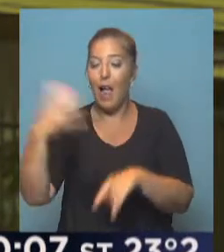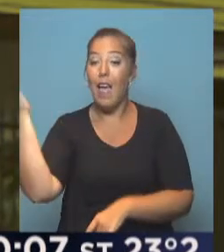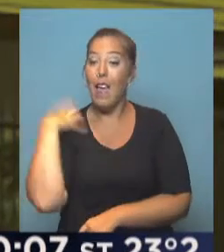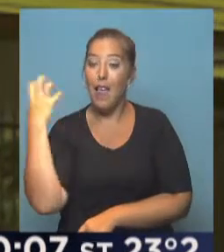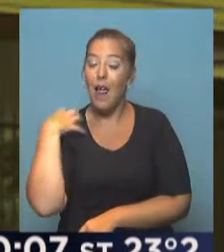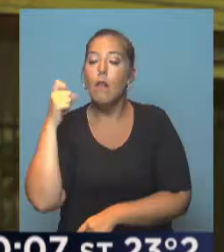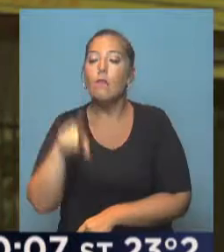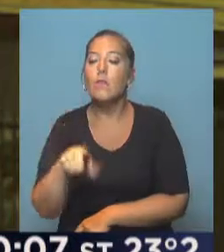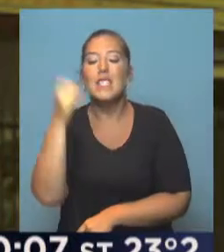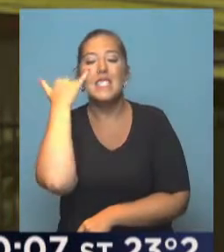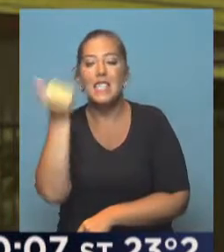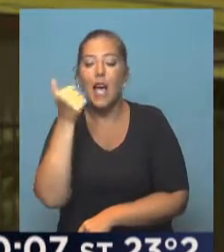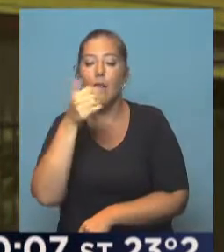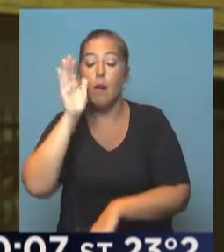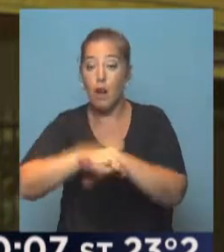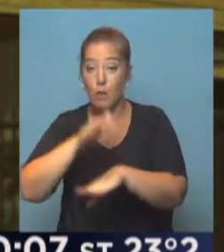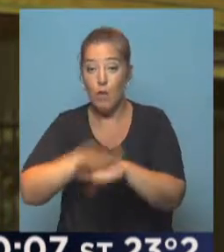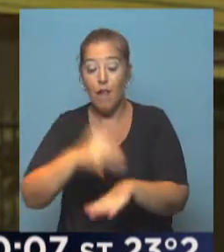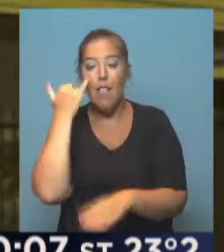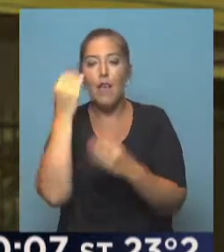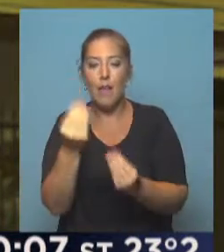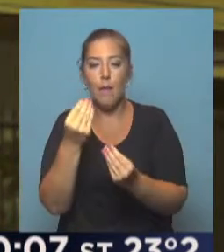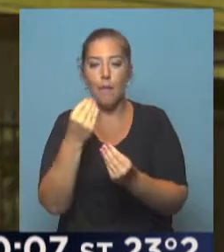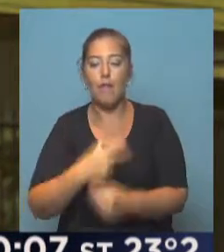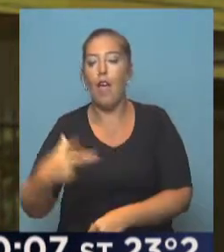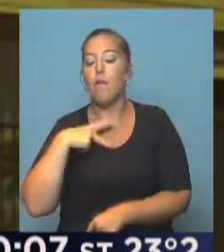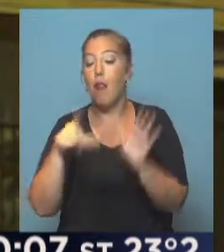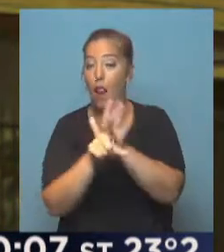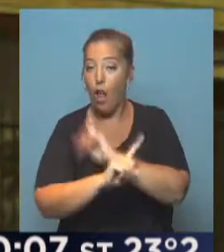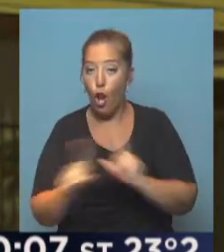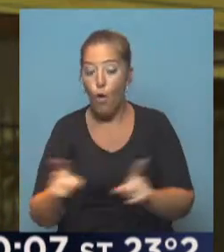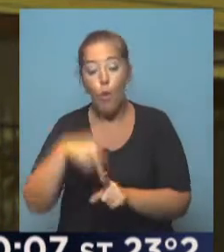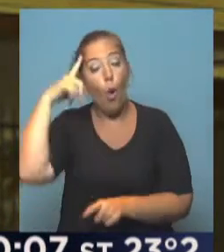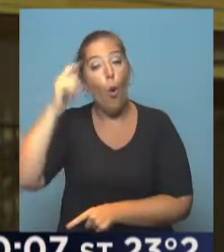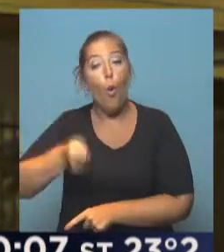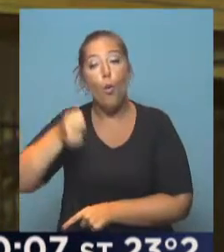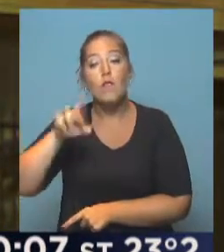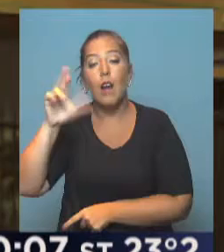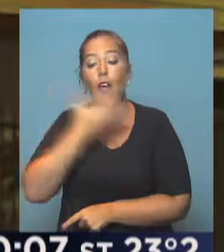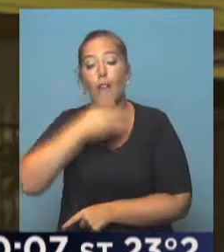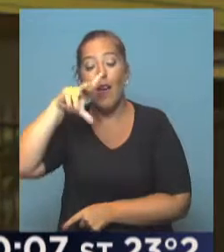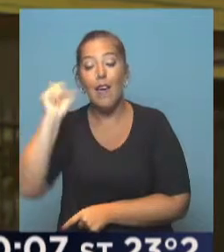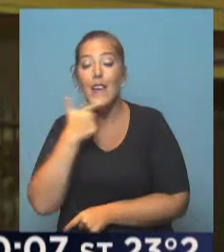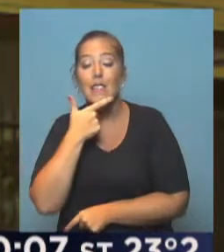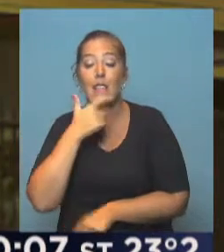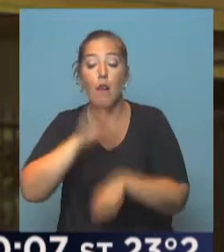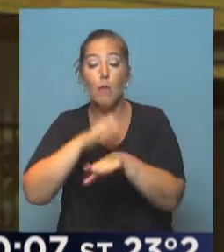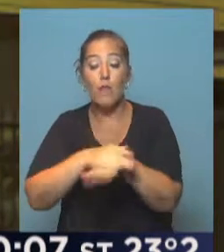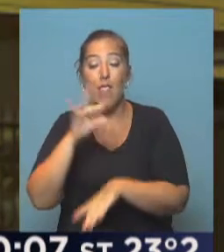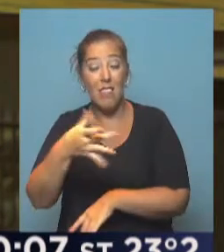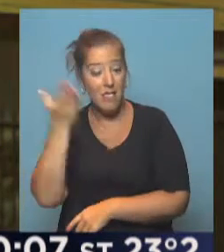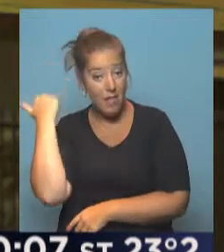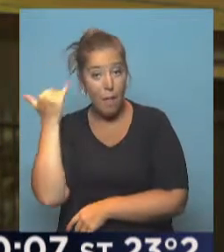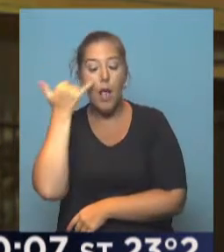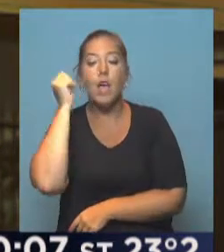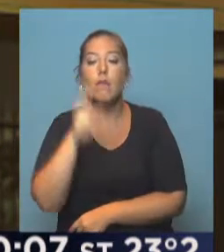por la cual está ya procesado y es la causa de enriquecimiento ilícito. El juez federal Daniel Rafecas lo procesó en diciembre pasado